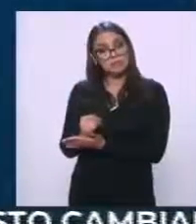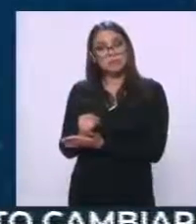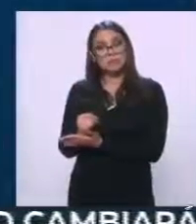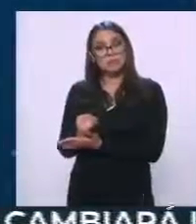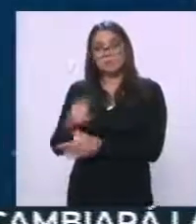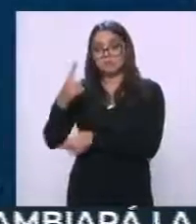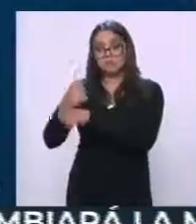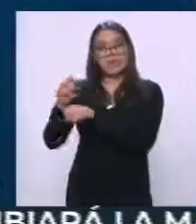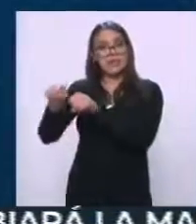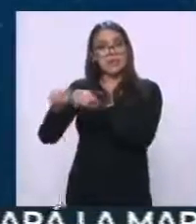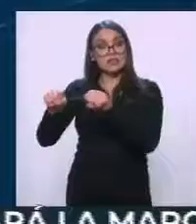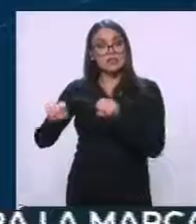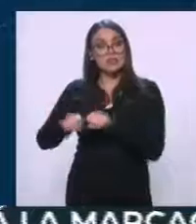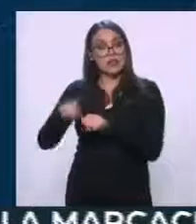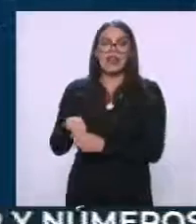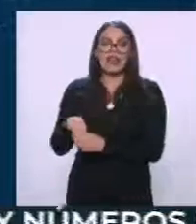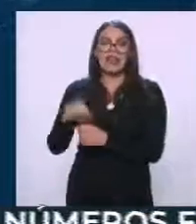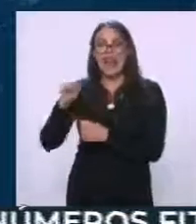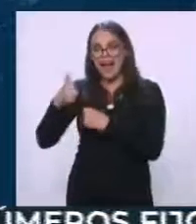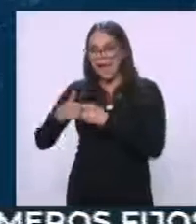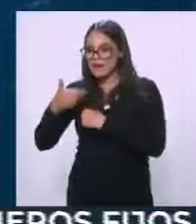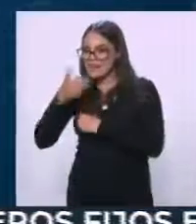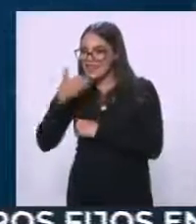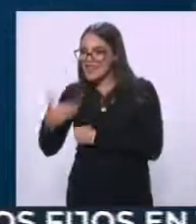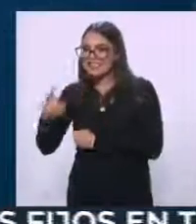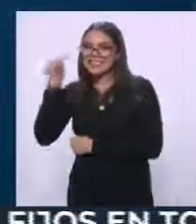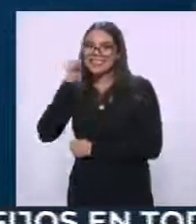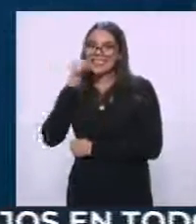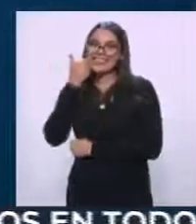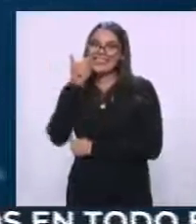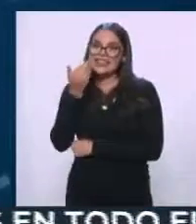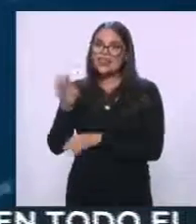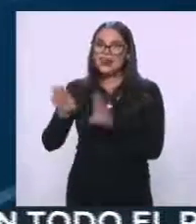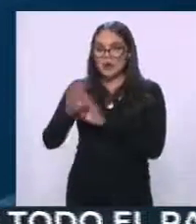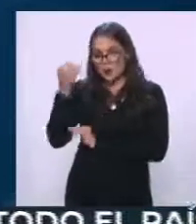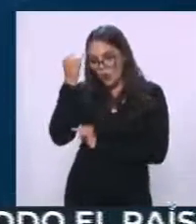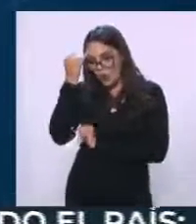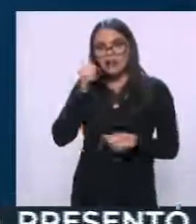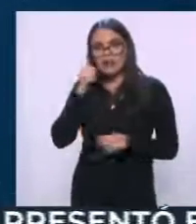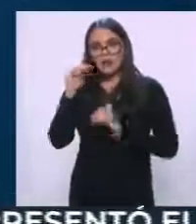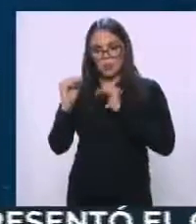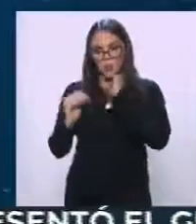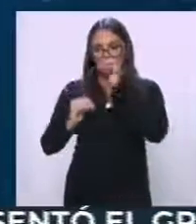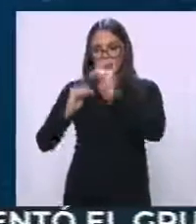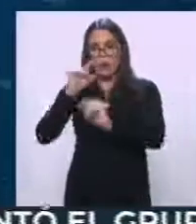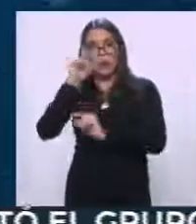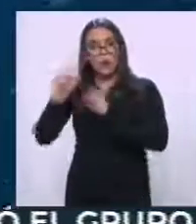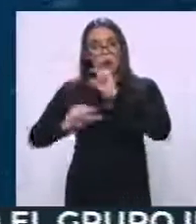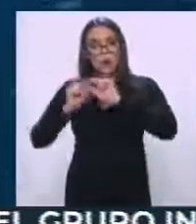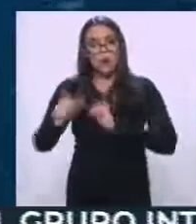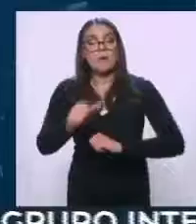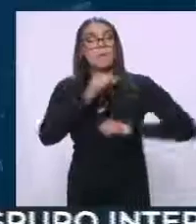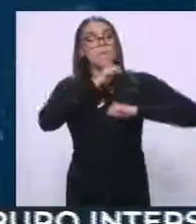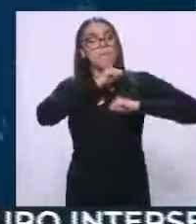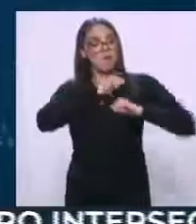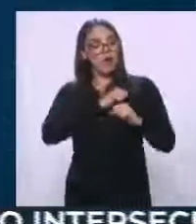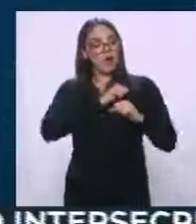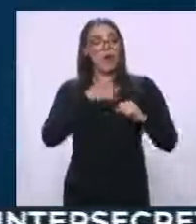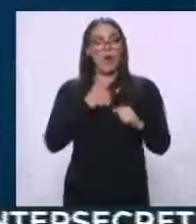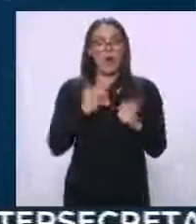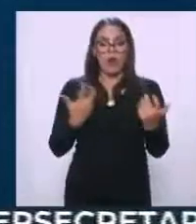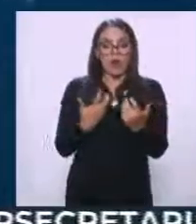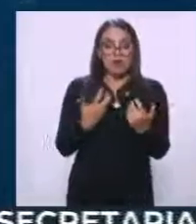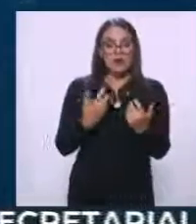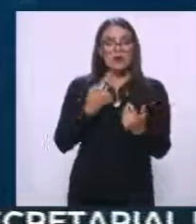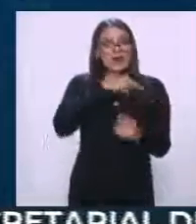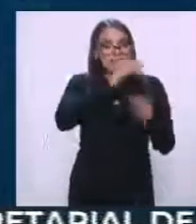primera, digamos, o técnica, como lo han querido manifestar tanto las ministras, precisamente para hacer una interpretación de las